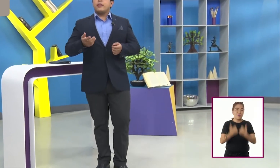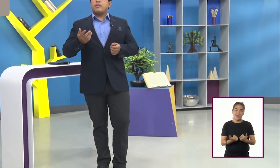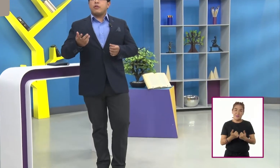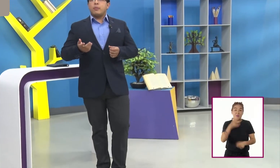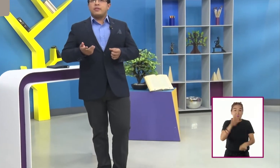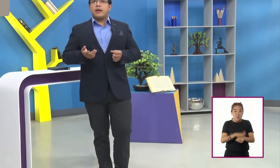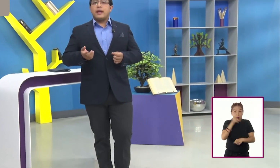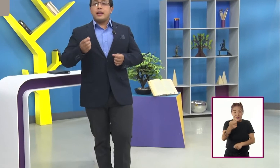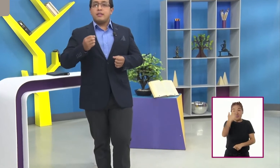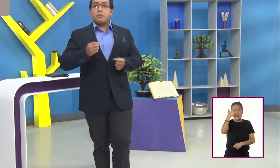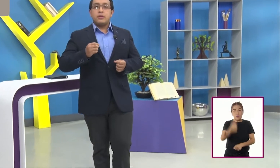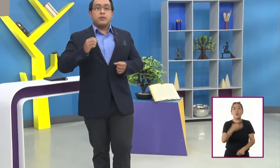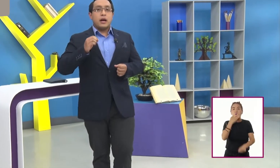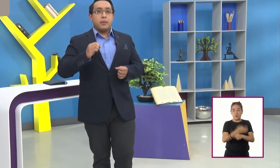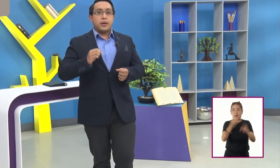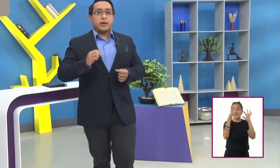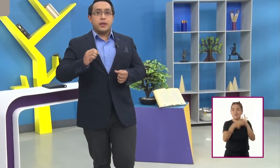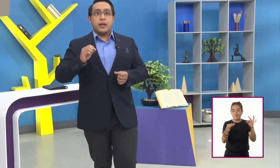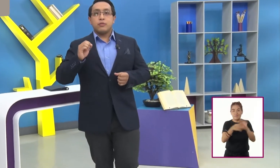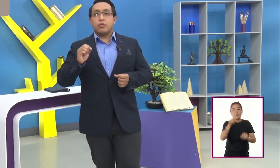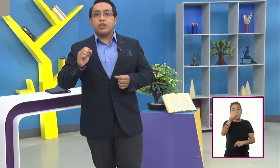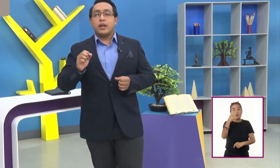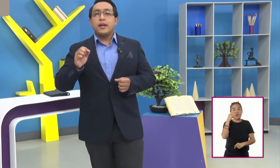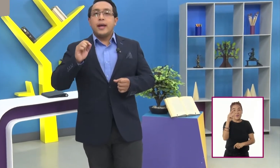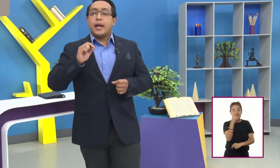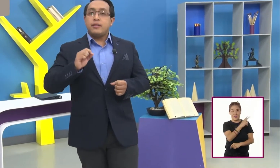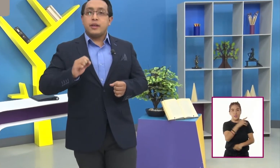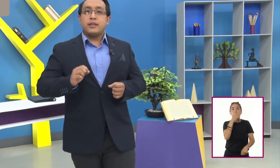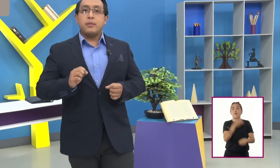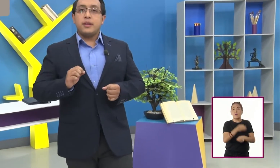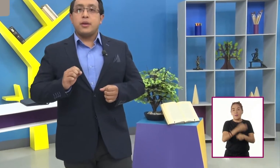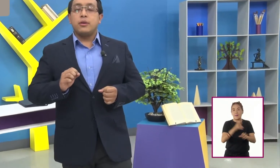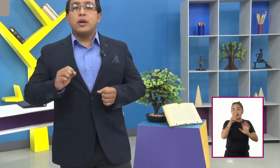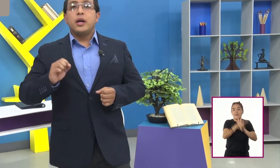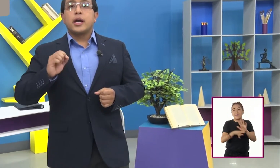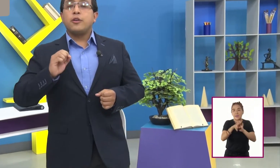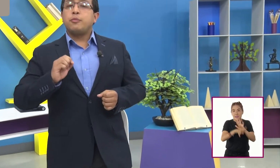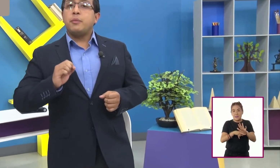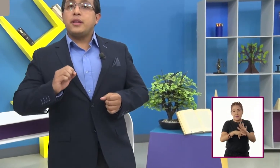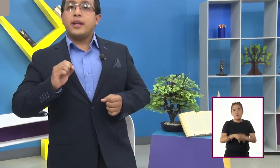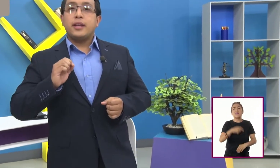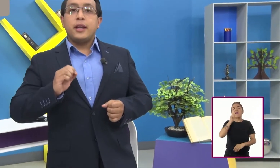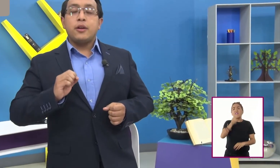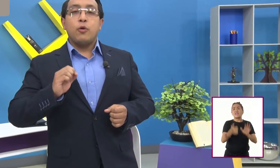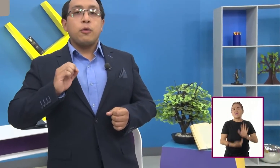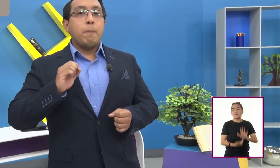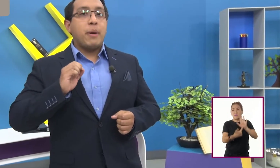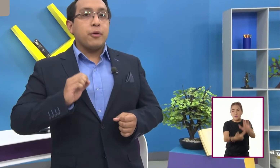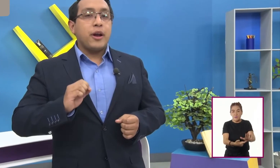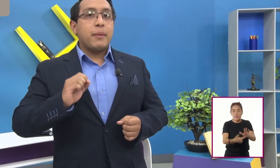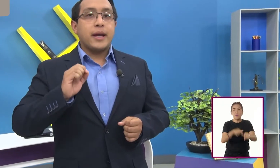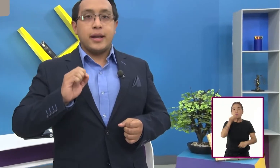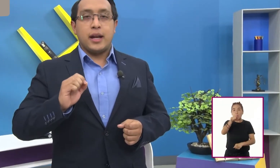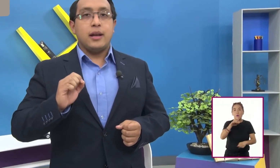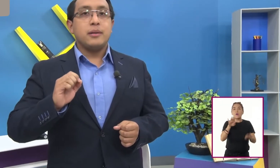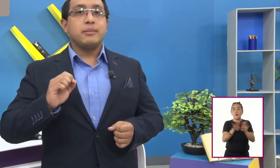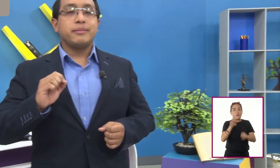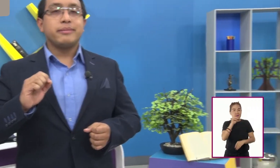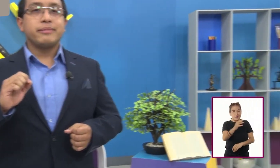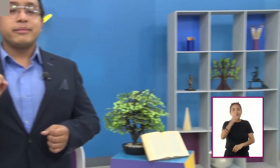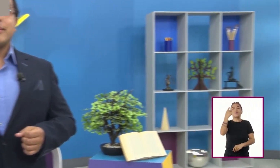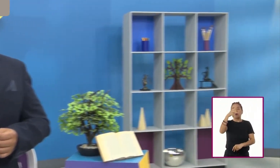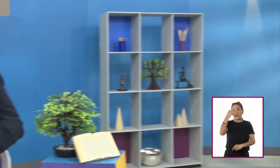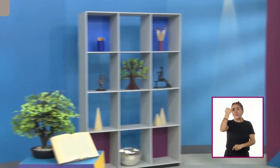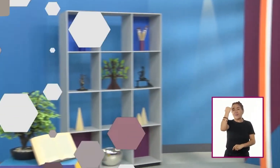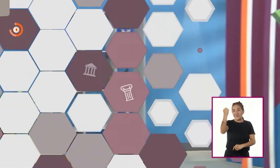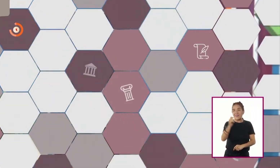por lo que antes de comenzar les invito a ver y escuchar el siguiente video, que nos permitirá tener un panorama general.